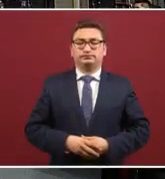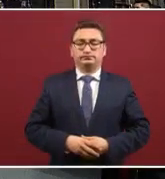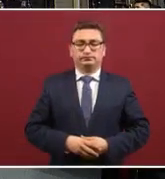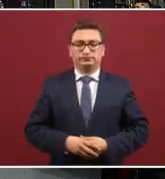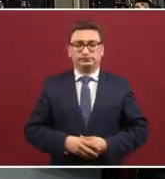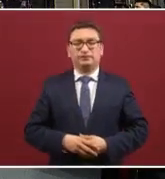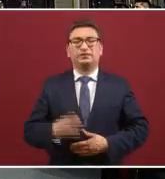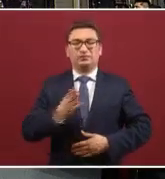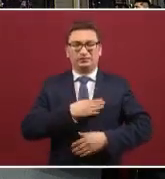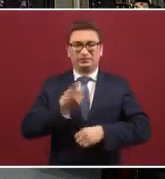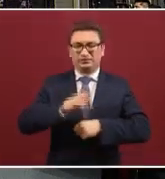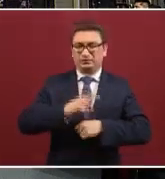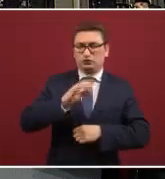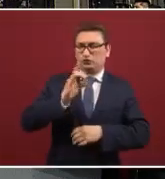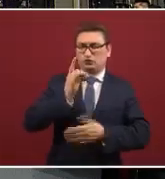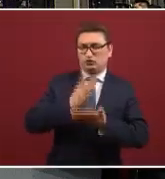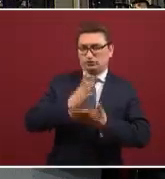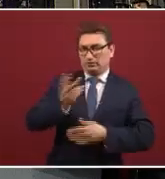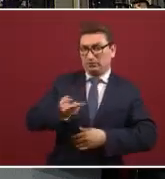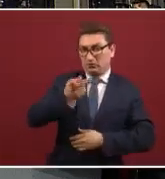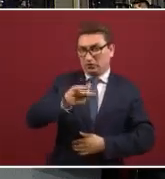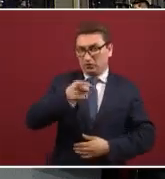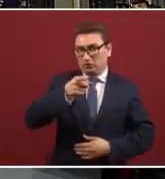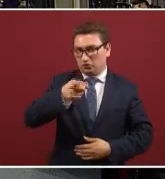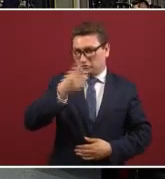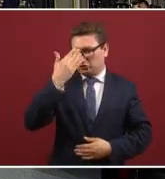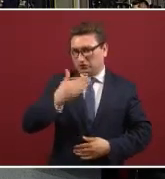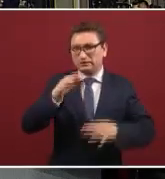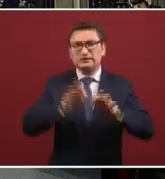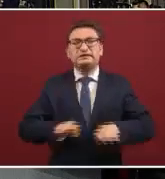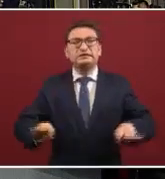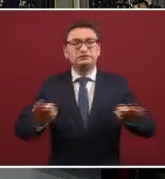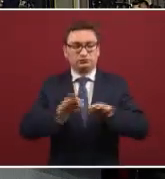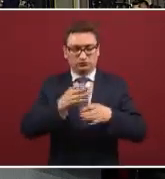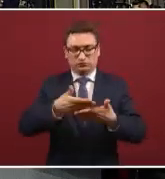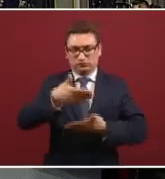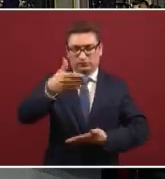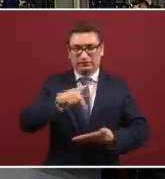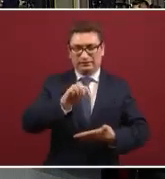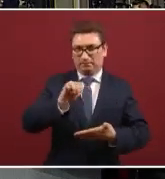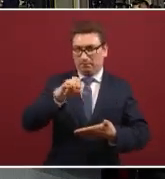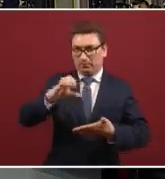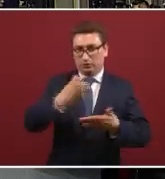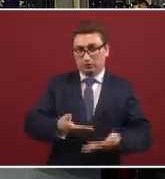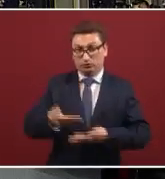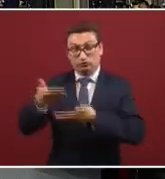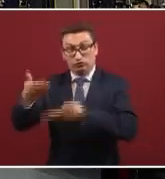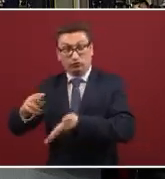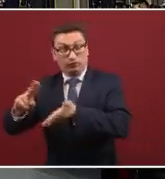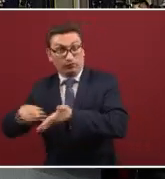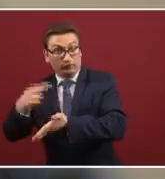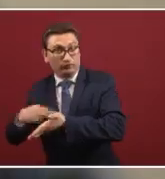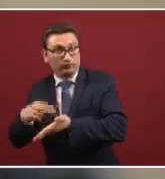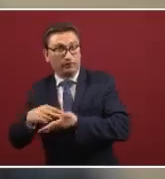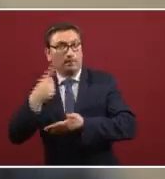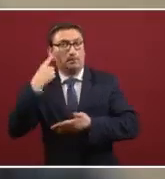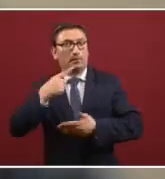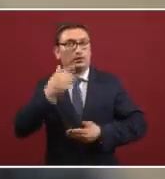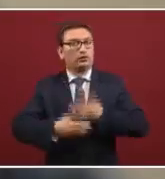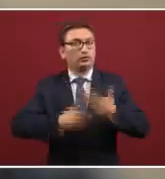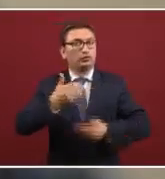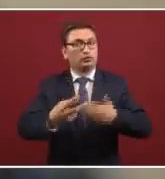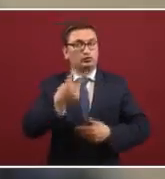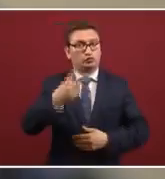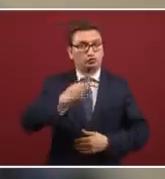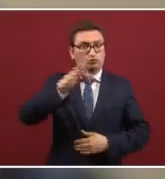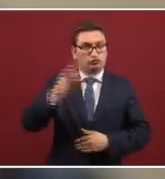Sí, buenos días. Solo preguntarle, ¿para usted es indispensable esta ratificación del tratado para que se logre el crecimiento del 2% en este